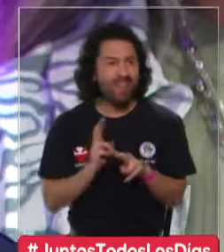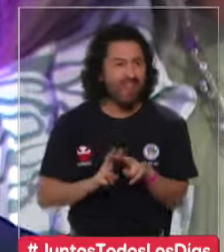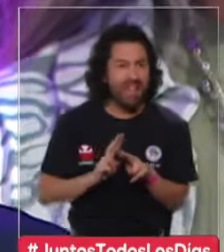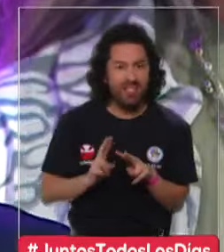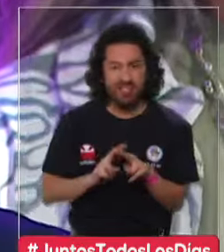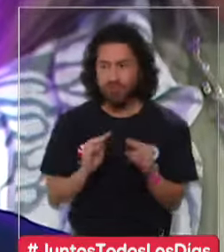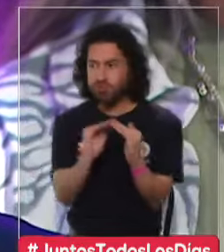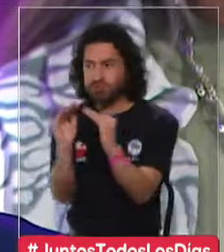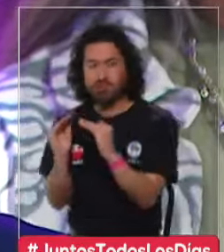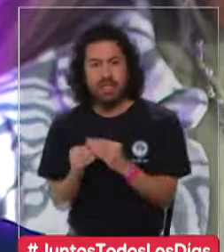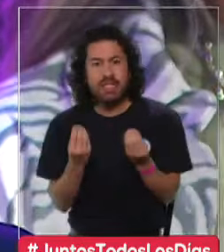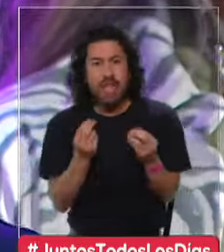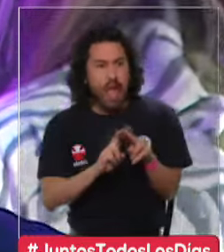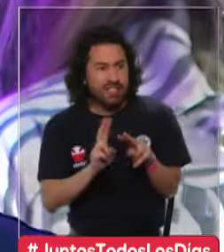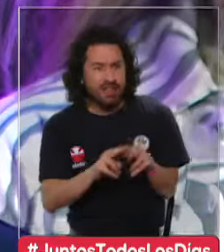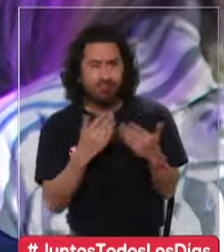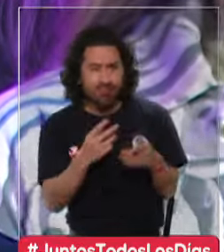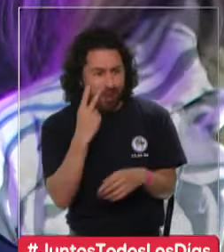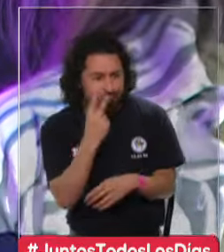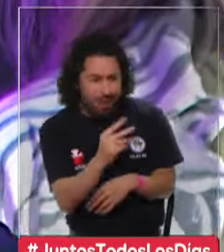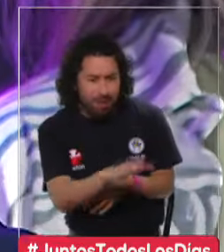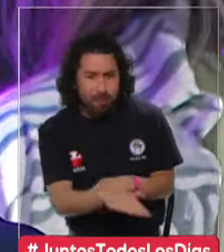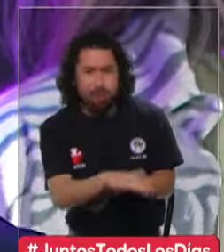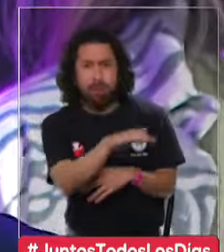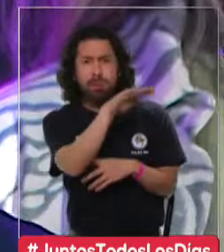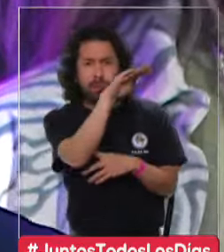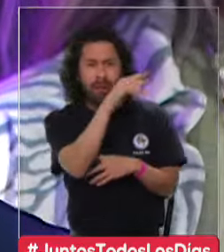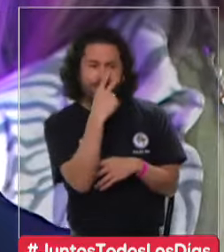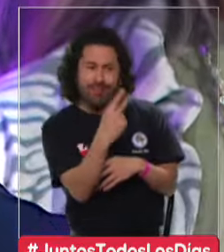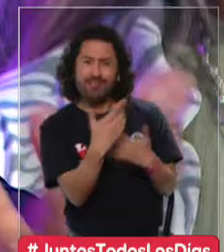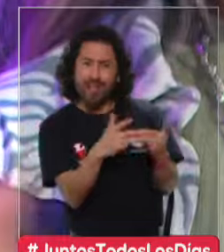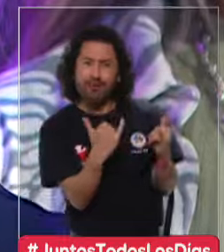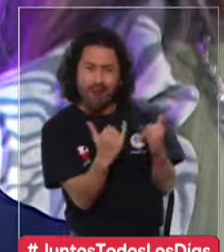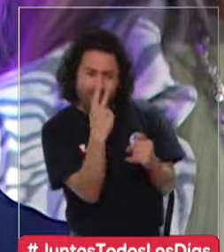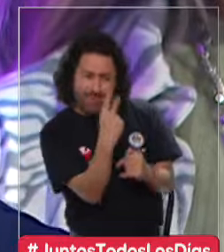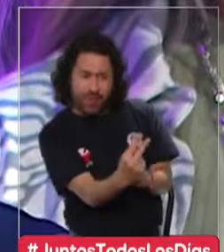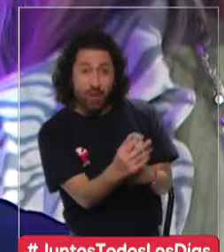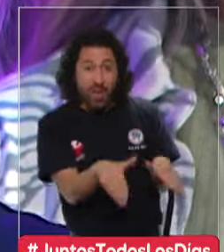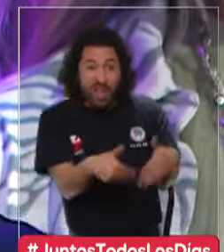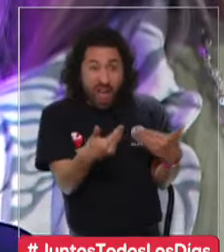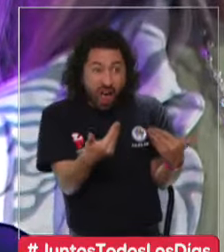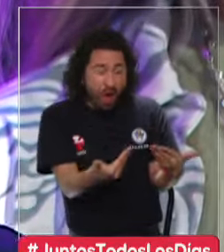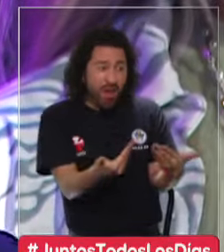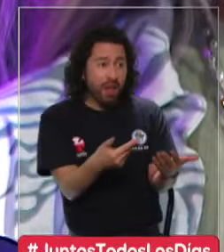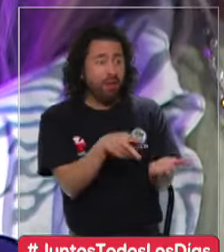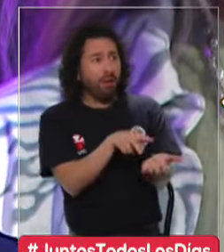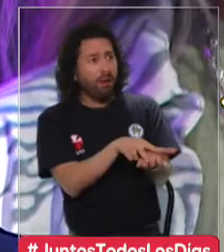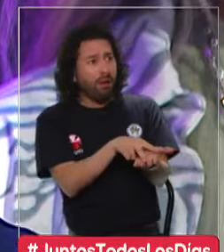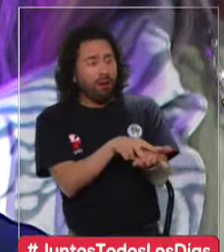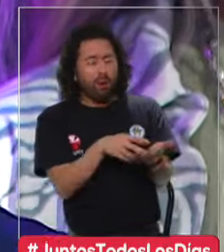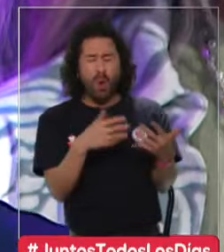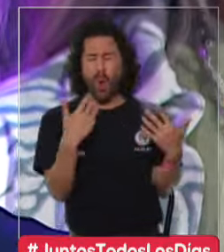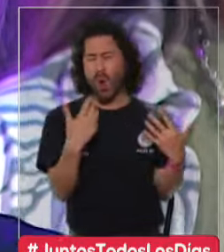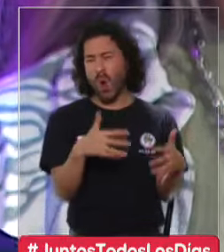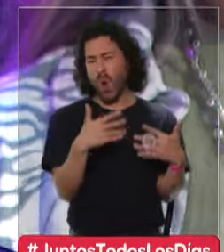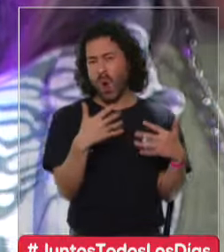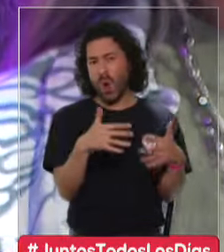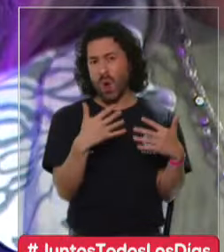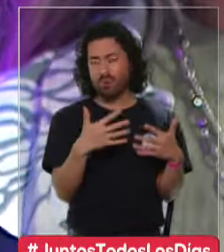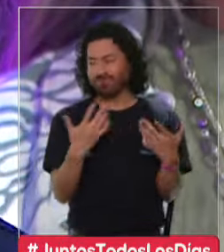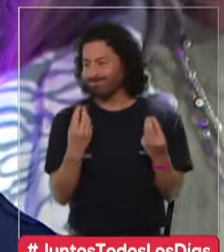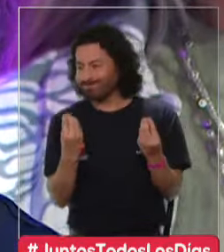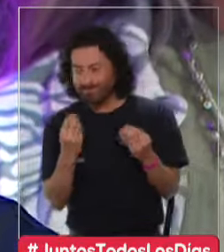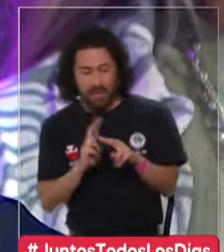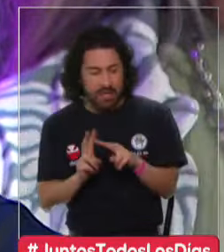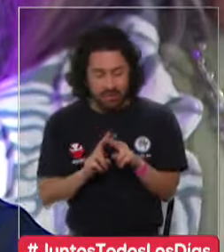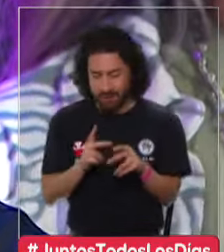condominio con esa niña que habíamos visto crecer desde niña, la habíamos visto jugar y hoy día estaba en una situación súper compleja? La verdad que no